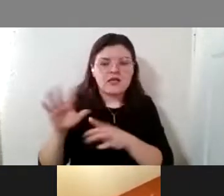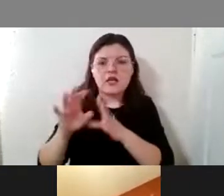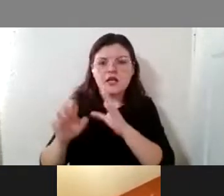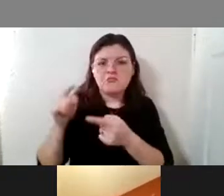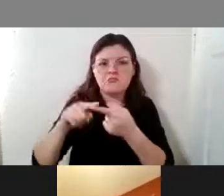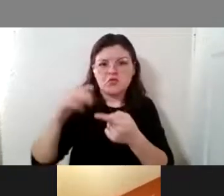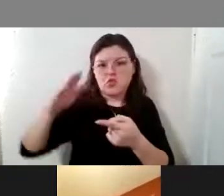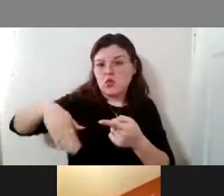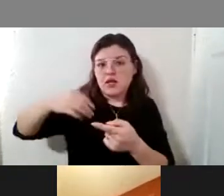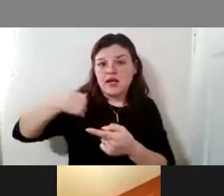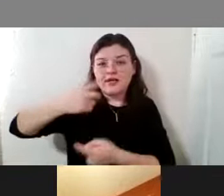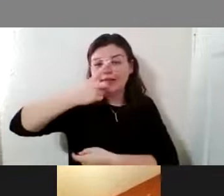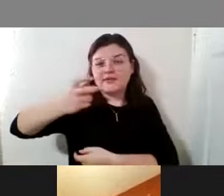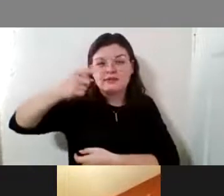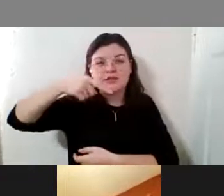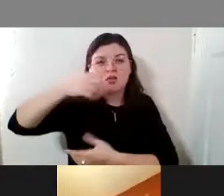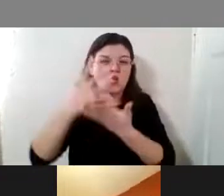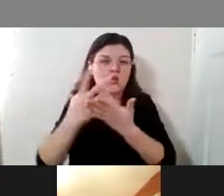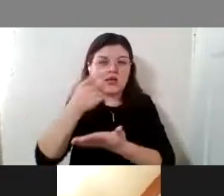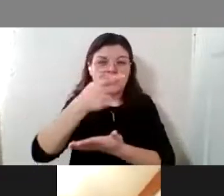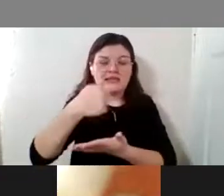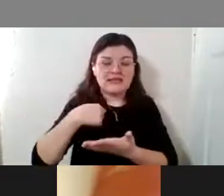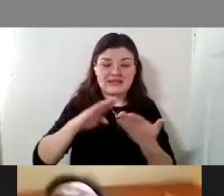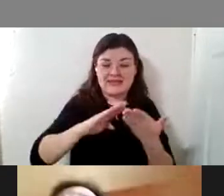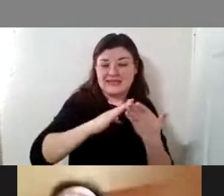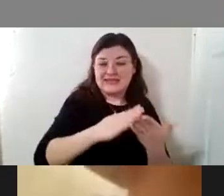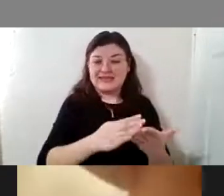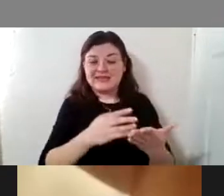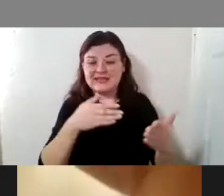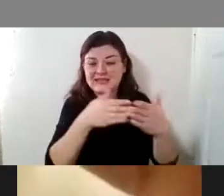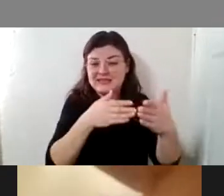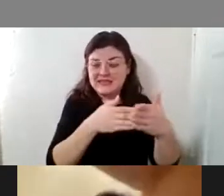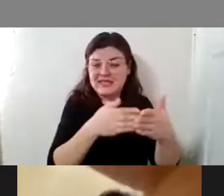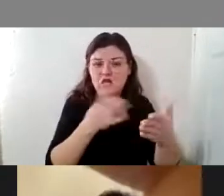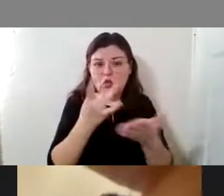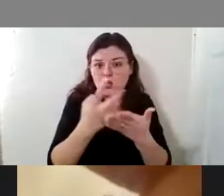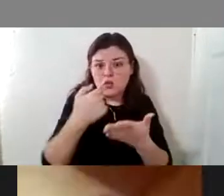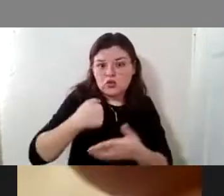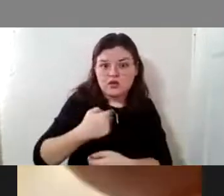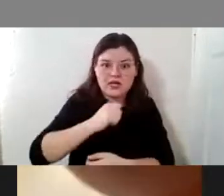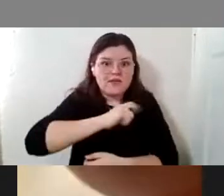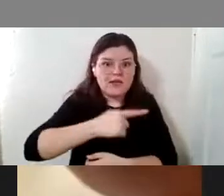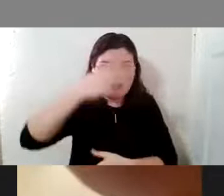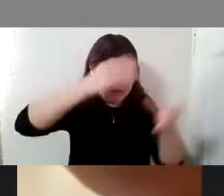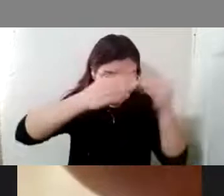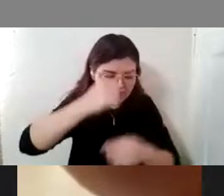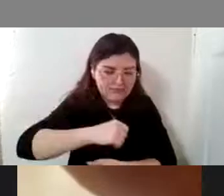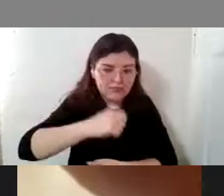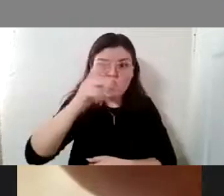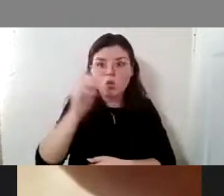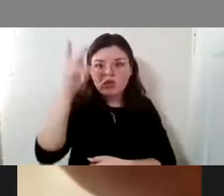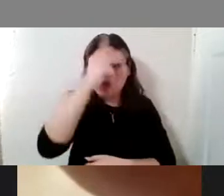no necesitamos, que a veces es lo que nos frena un poquito, no necesitamos tal vez ser especialistas o psicólogos,